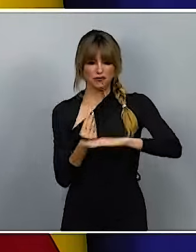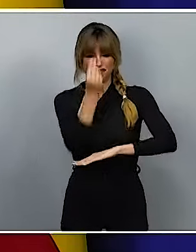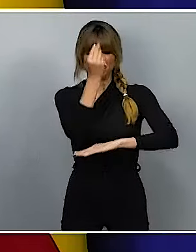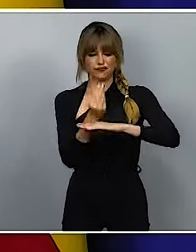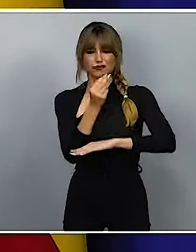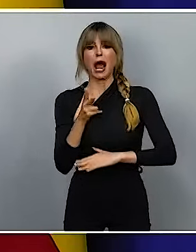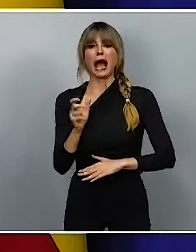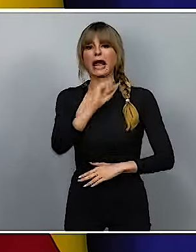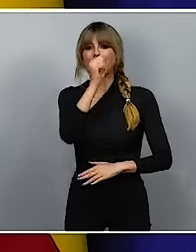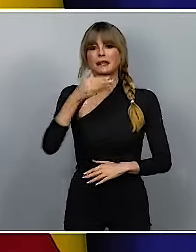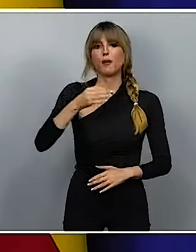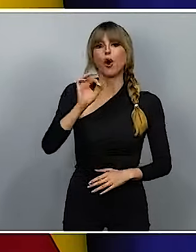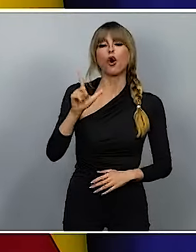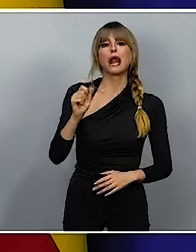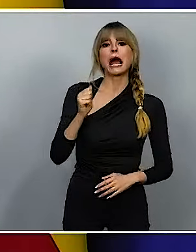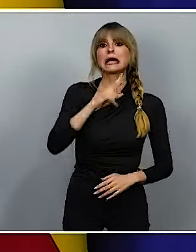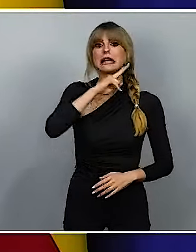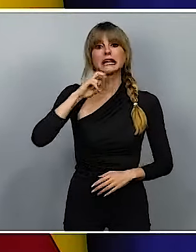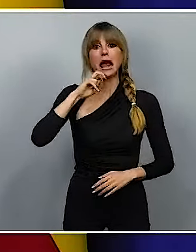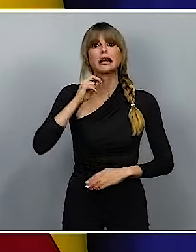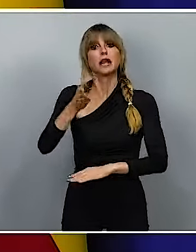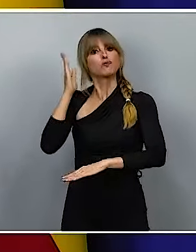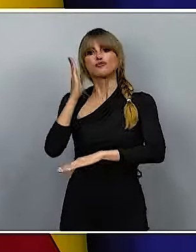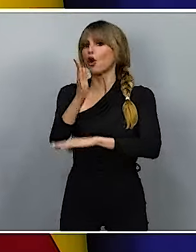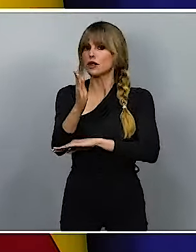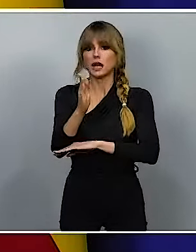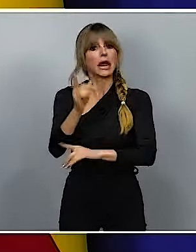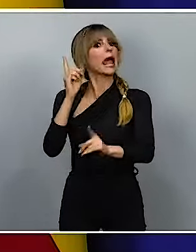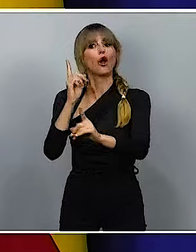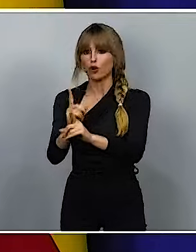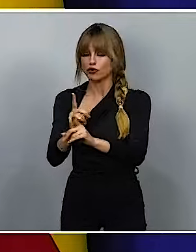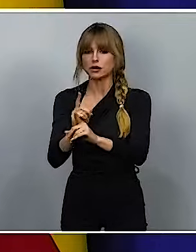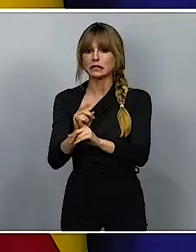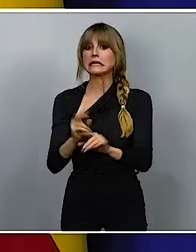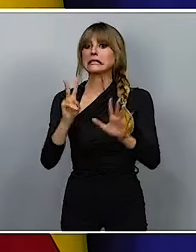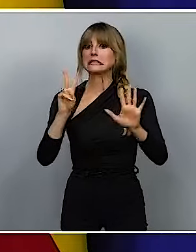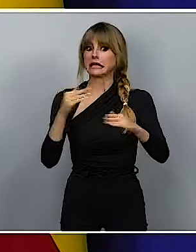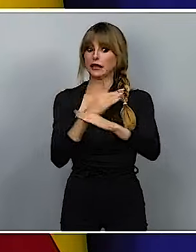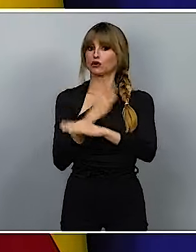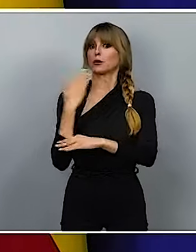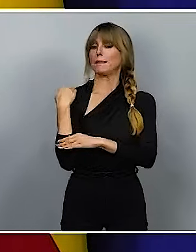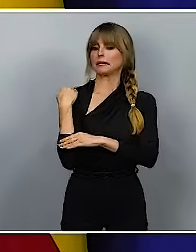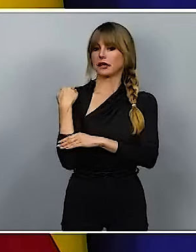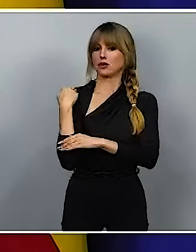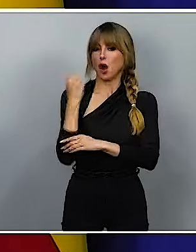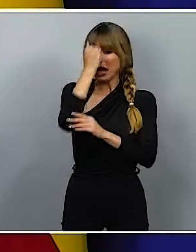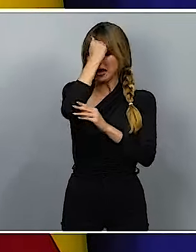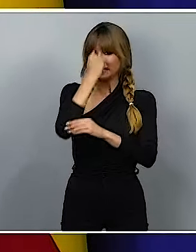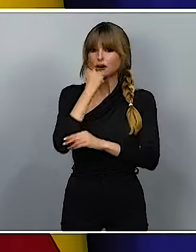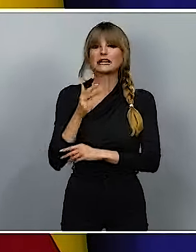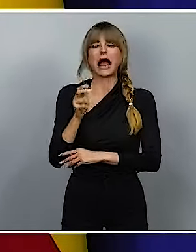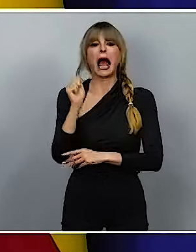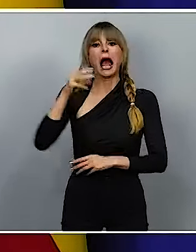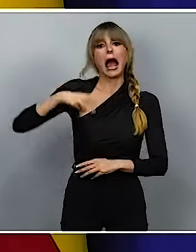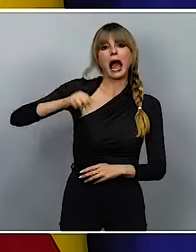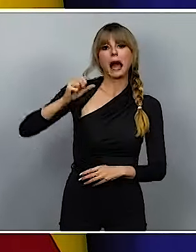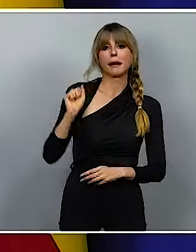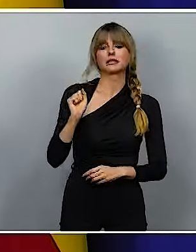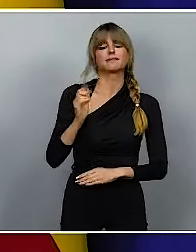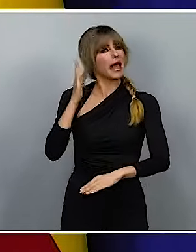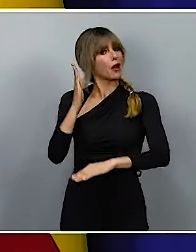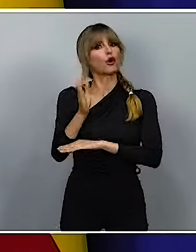hezbolá sobre Israel como condenamos el pasado 7 de octubre el ataque terrorista de jamás